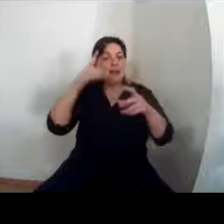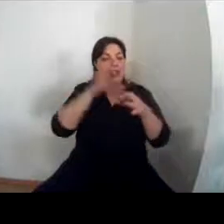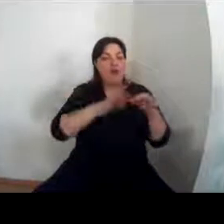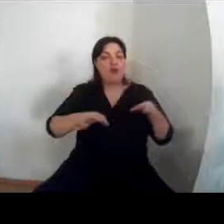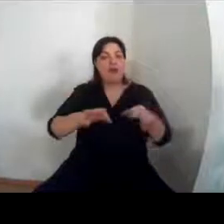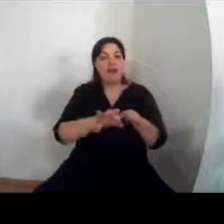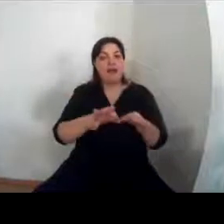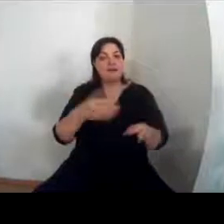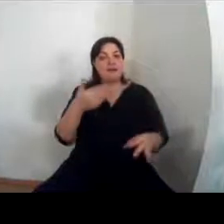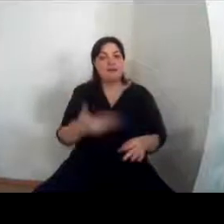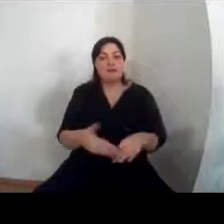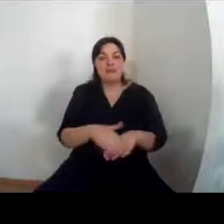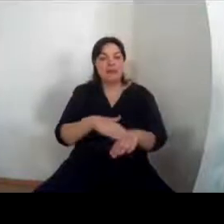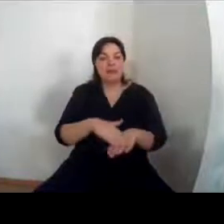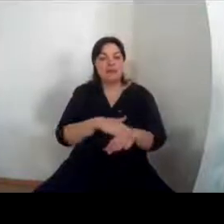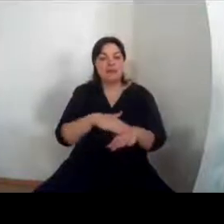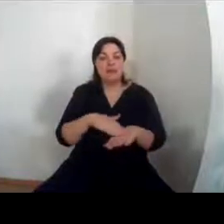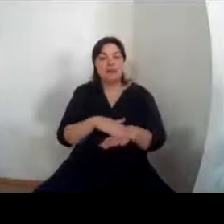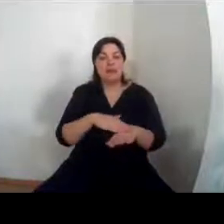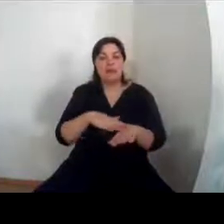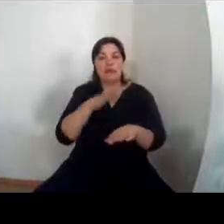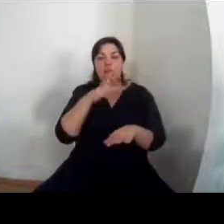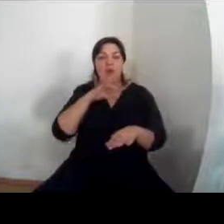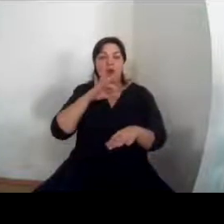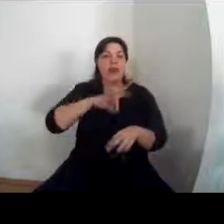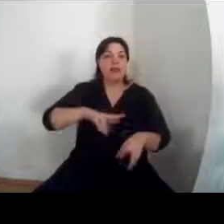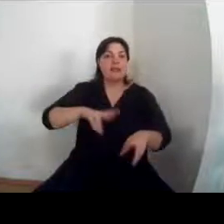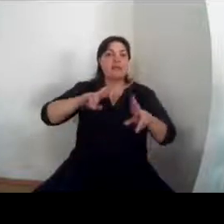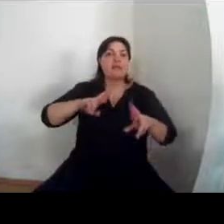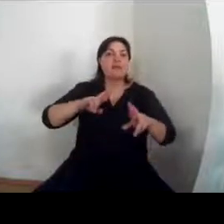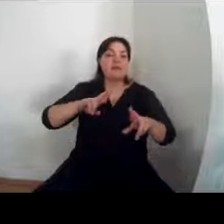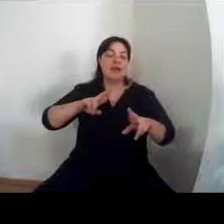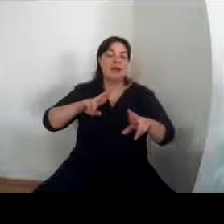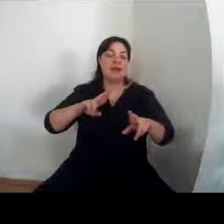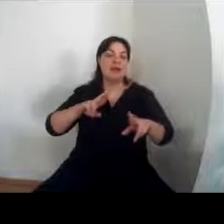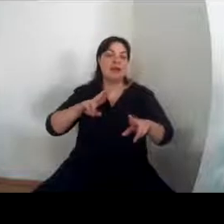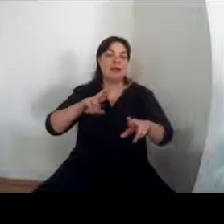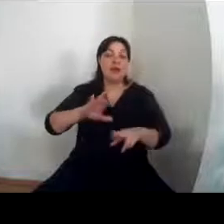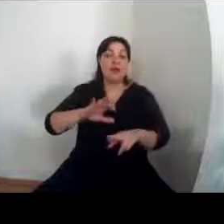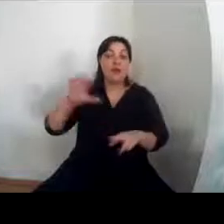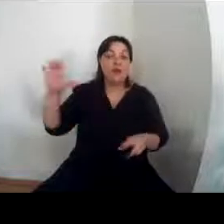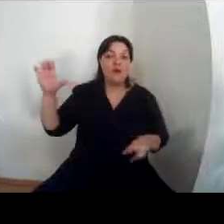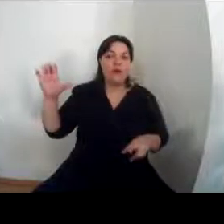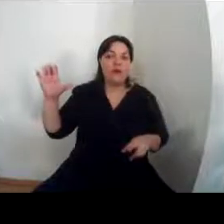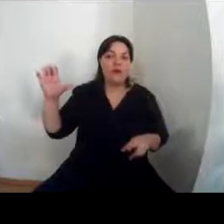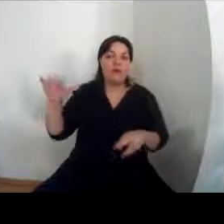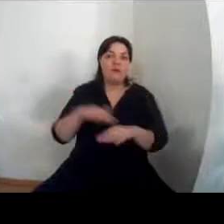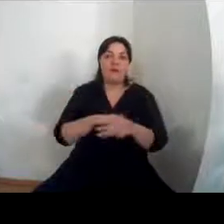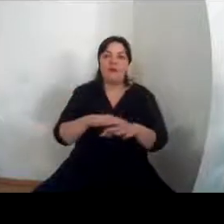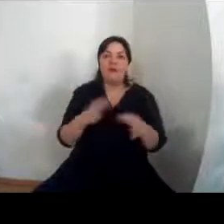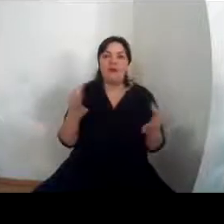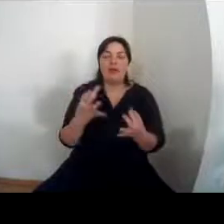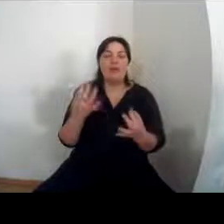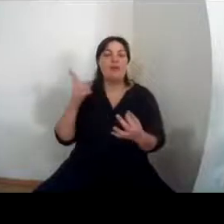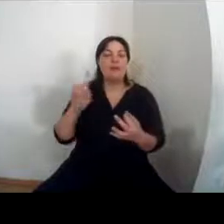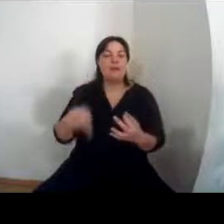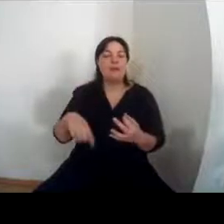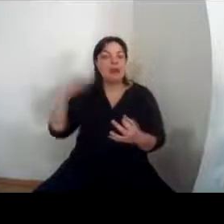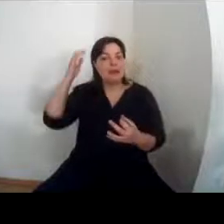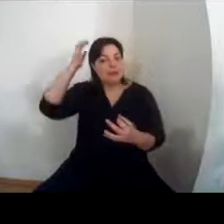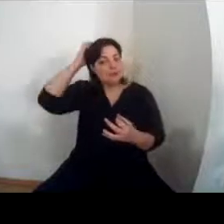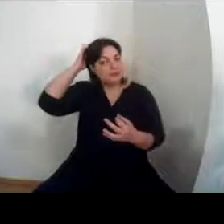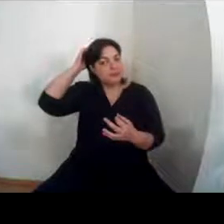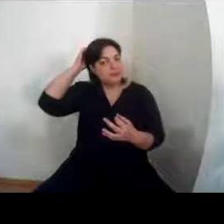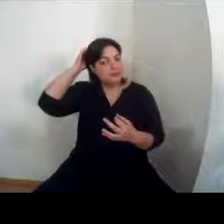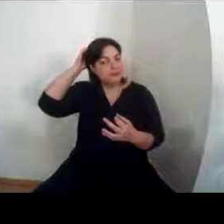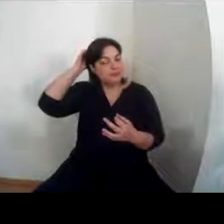creación, en toda esa formación de ese espíritu europeo, pero más aún si cabe en esa necesidad